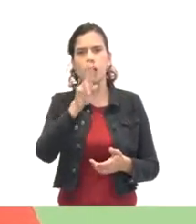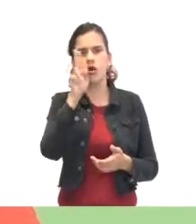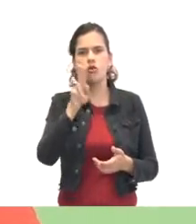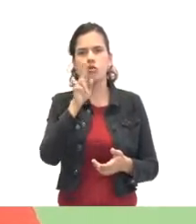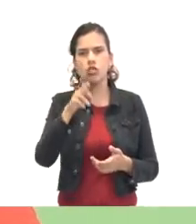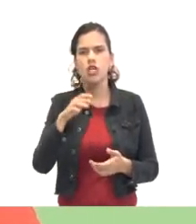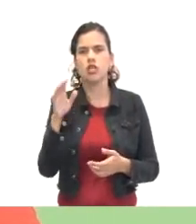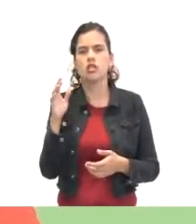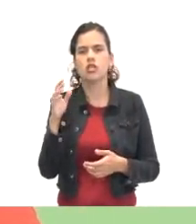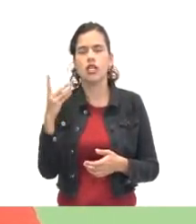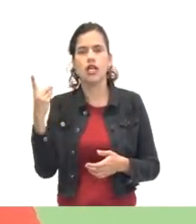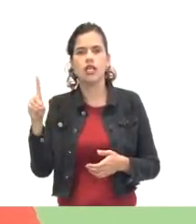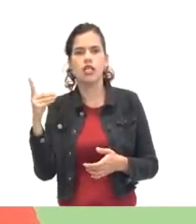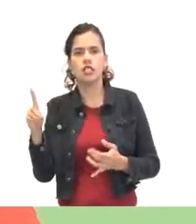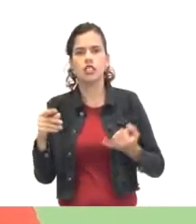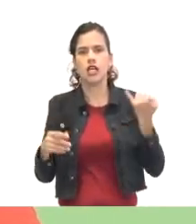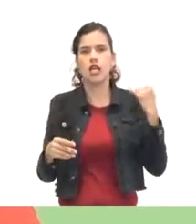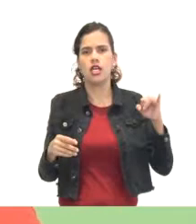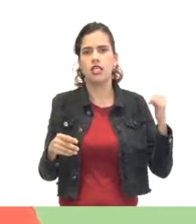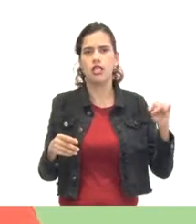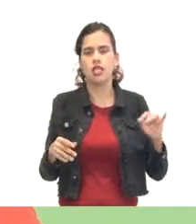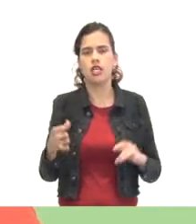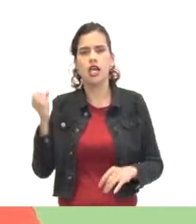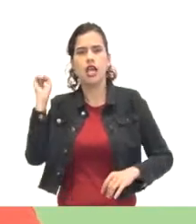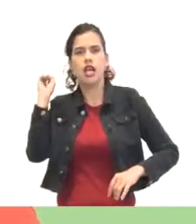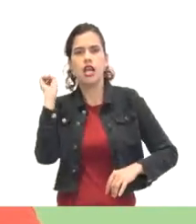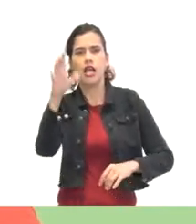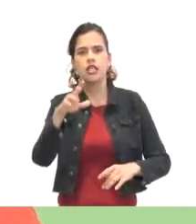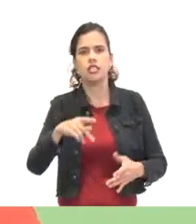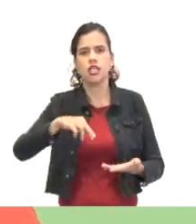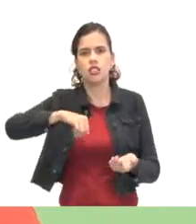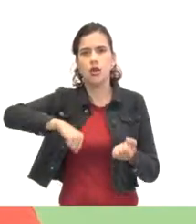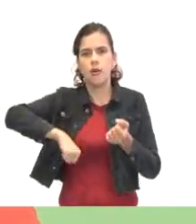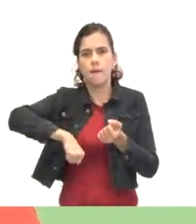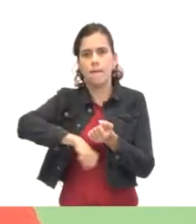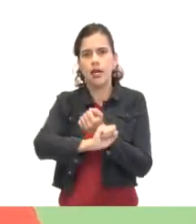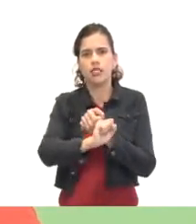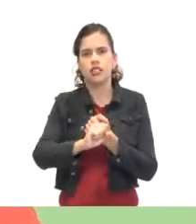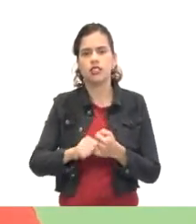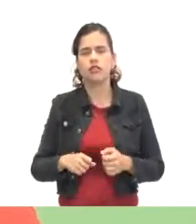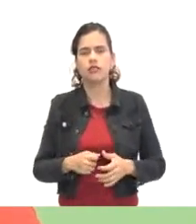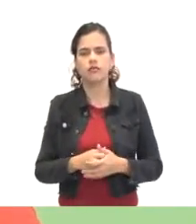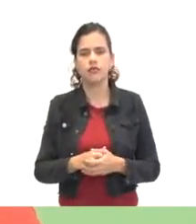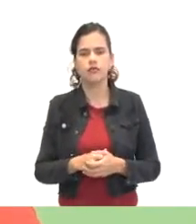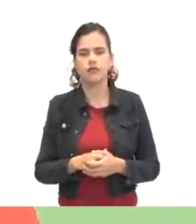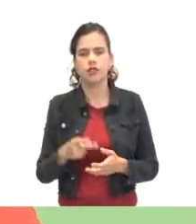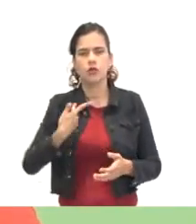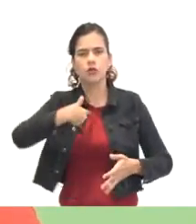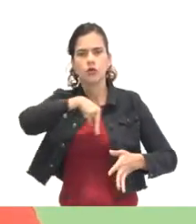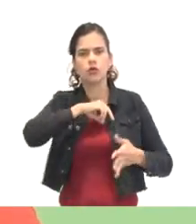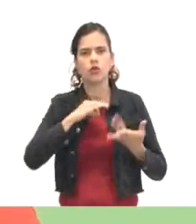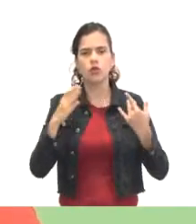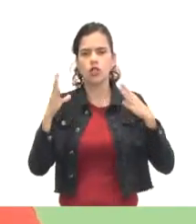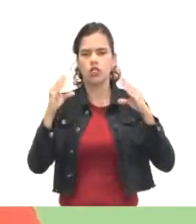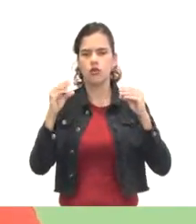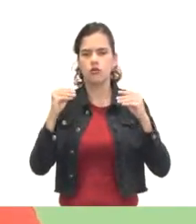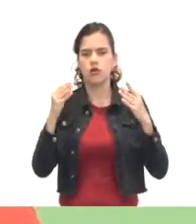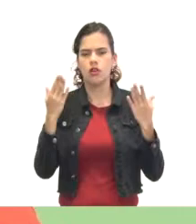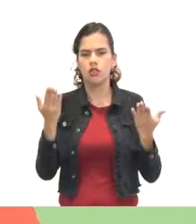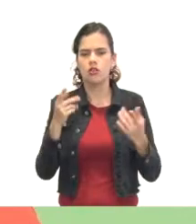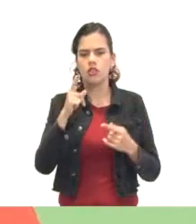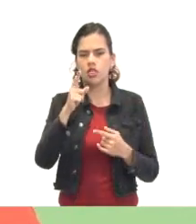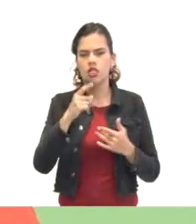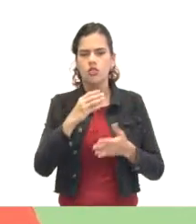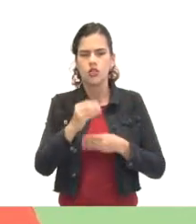su mano derecha, su mano izquierda, lanzando, pateando la pelota. Y bueno, como nosotros estamos hablando de eso